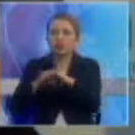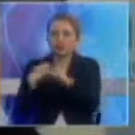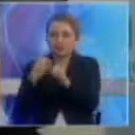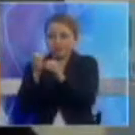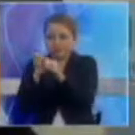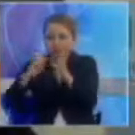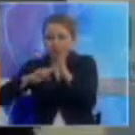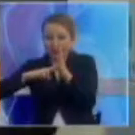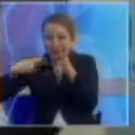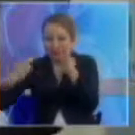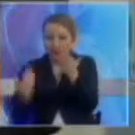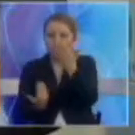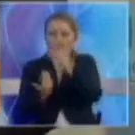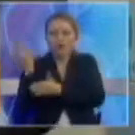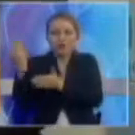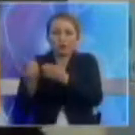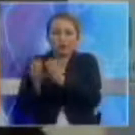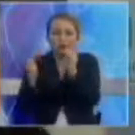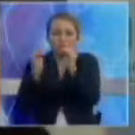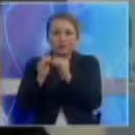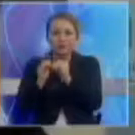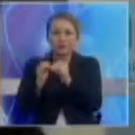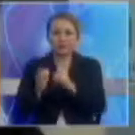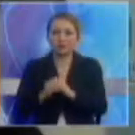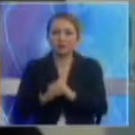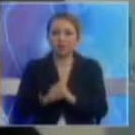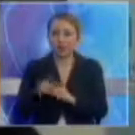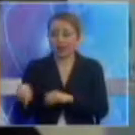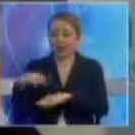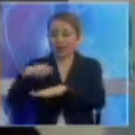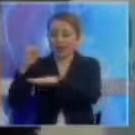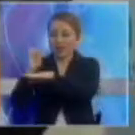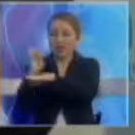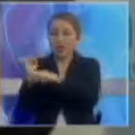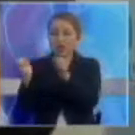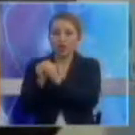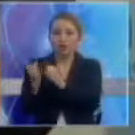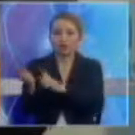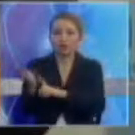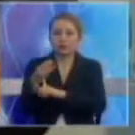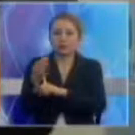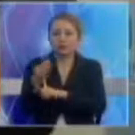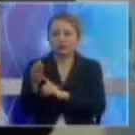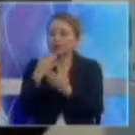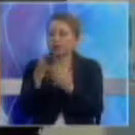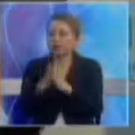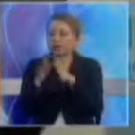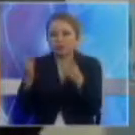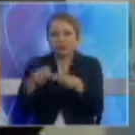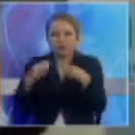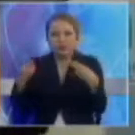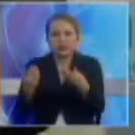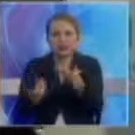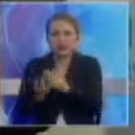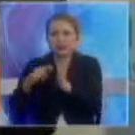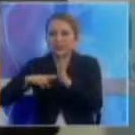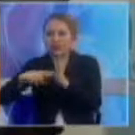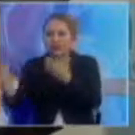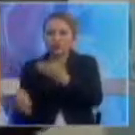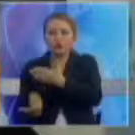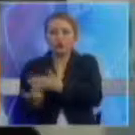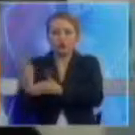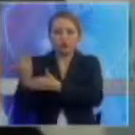la tecnología, de la innovación. Amigos, el Ecuador con el dinero electrónico tiene una herramienta tecnológica